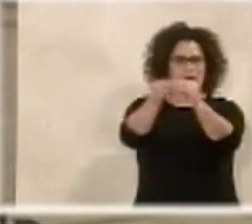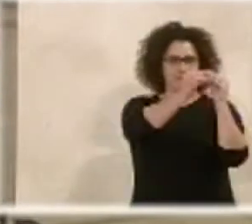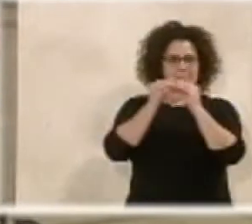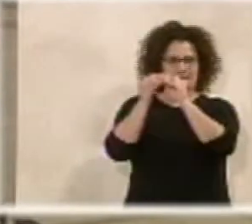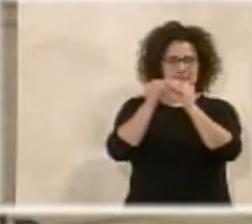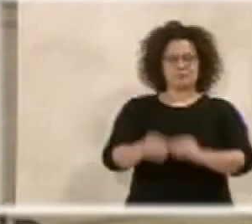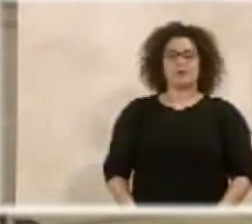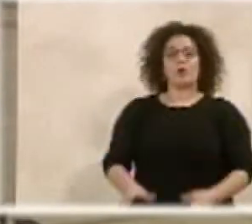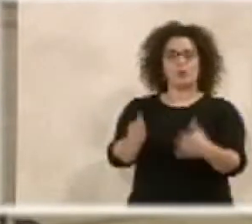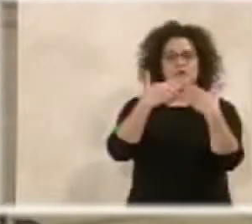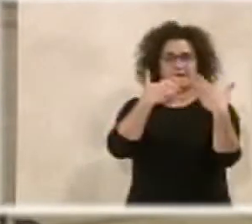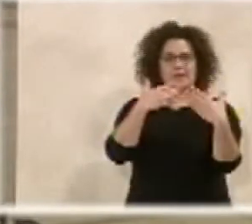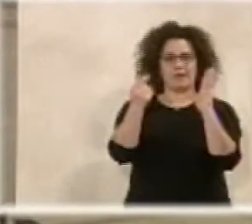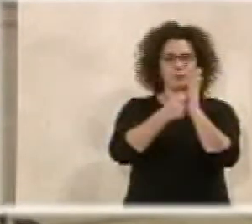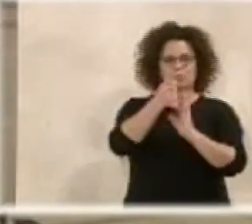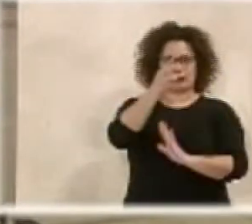Muchas gracias. Punto número